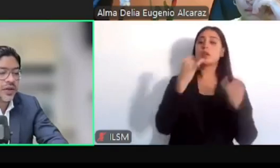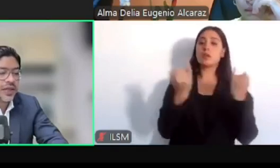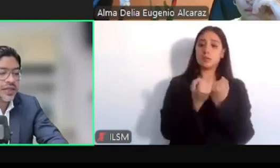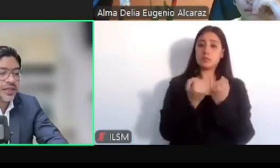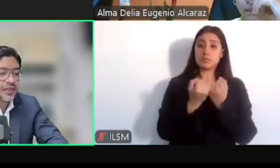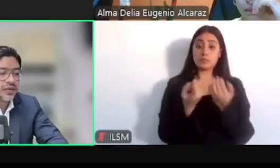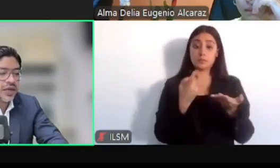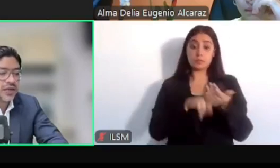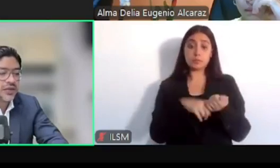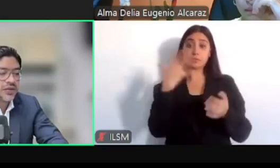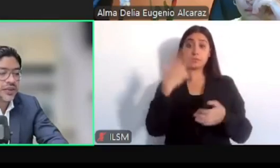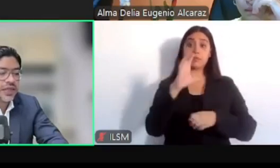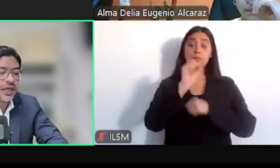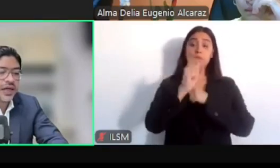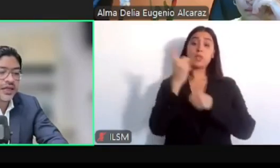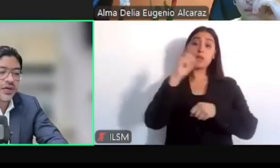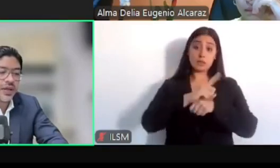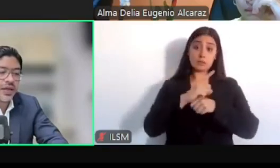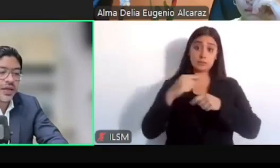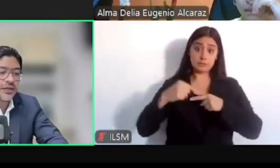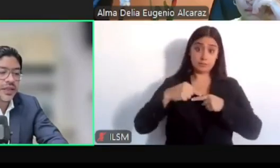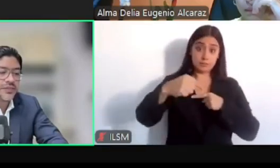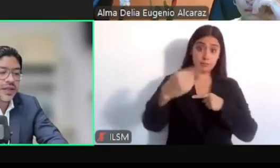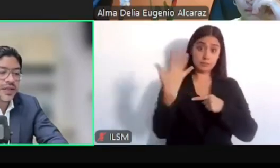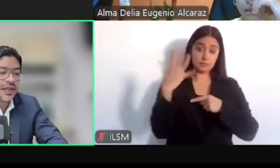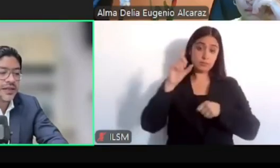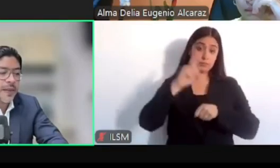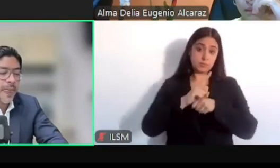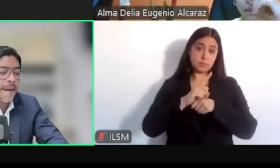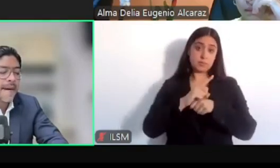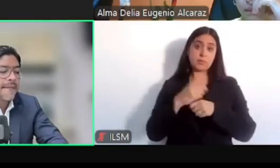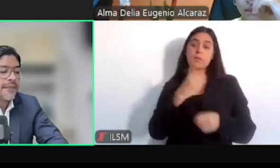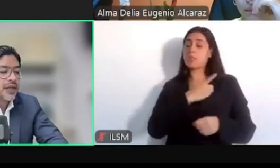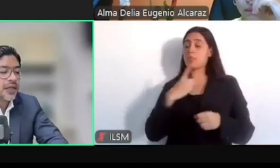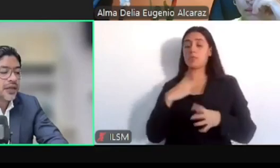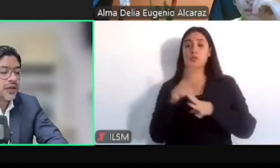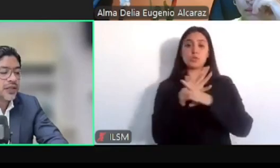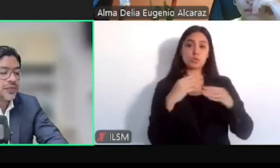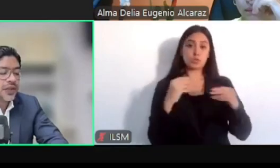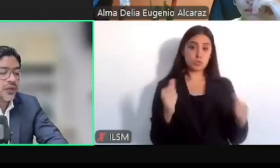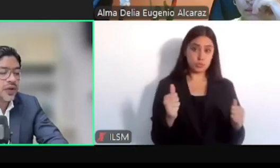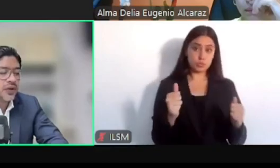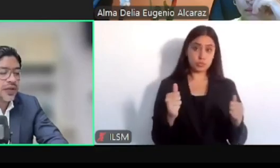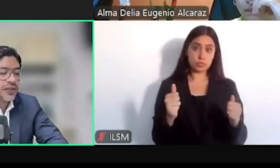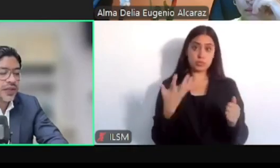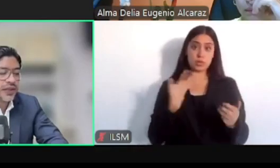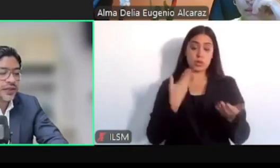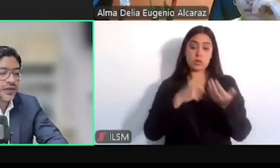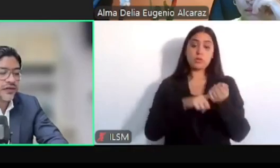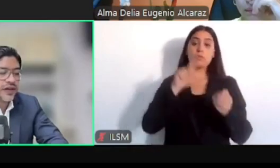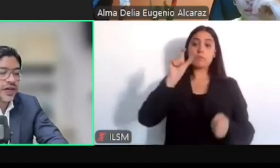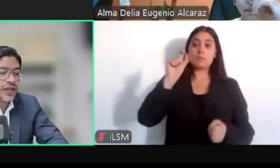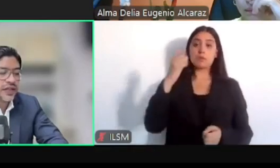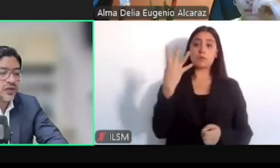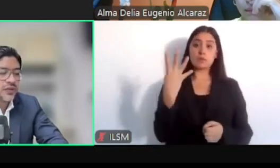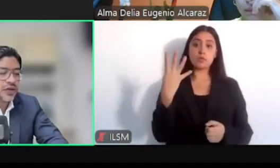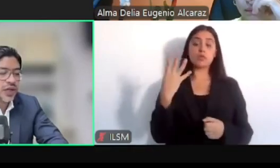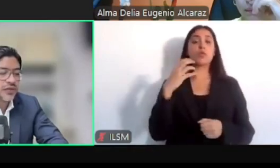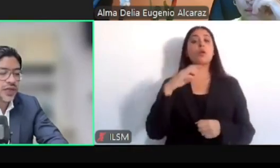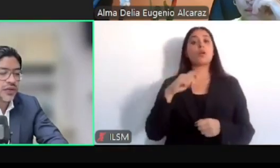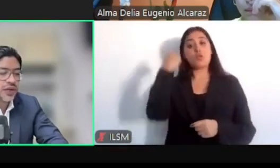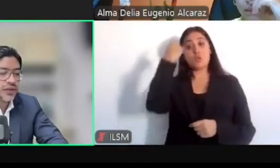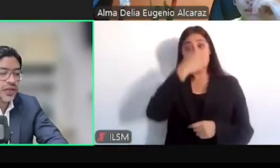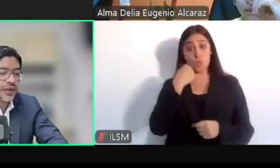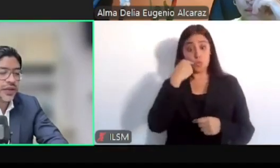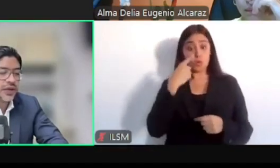del término de 10 días naturales sustanciar y resolviera las demandas planteadas dentro de las 24 horas siguientes notificará de sumisión a